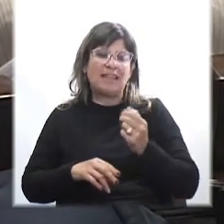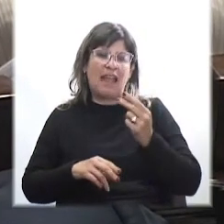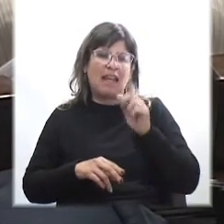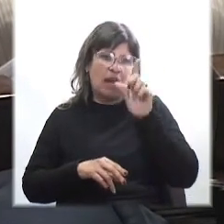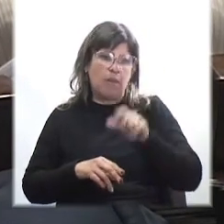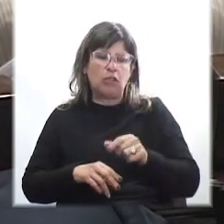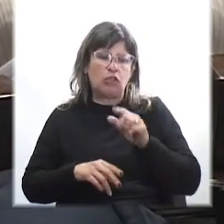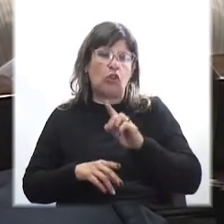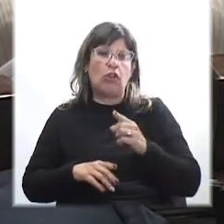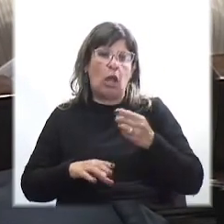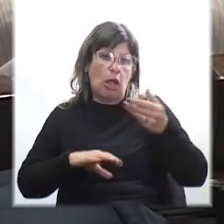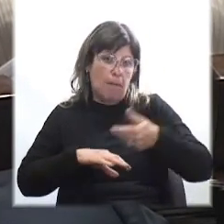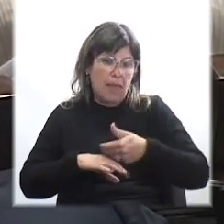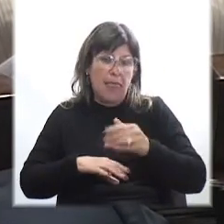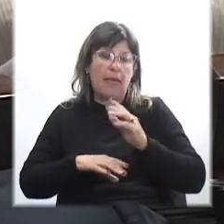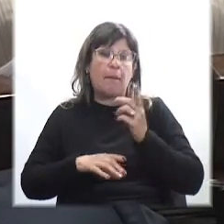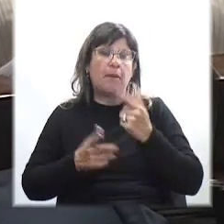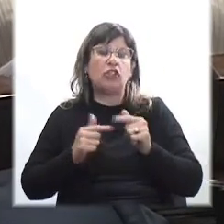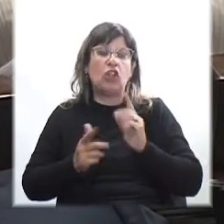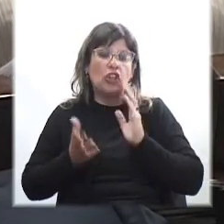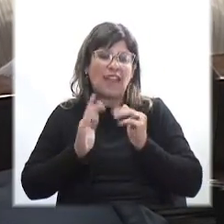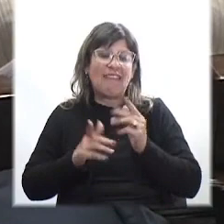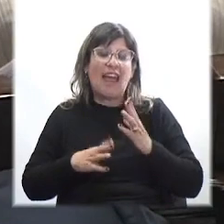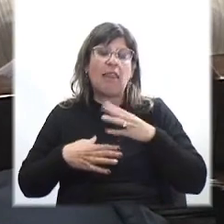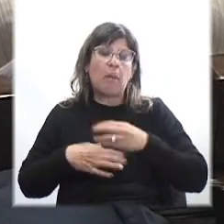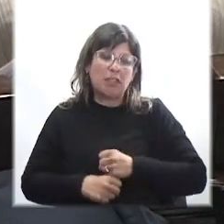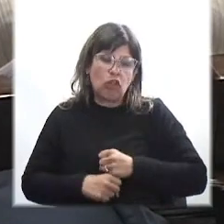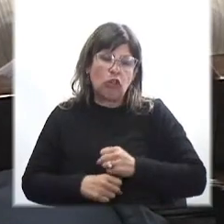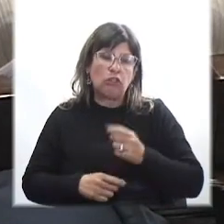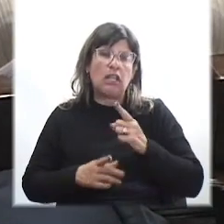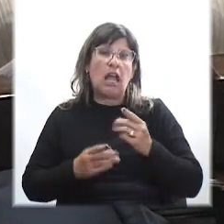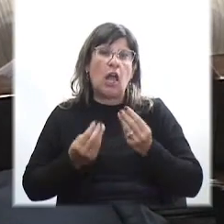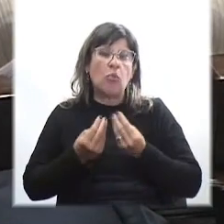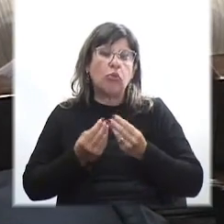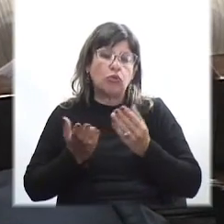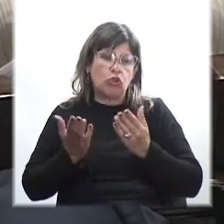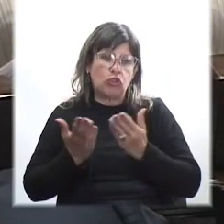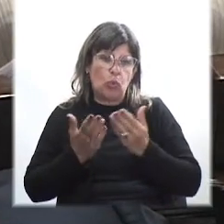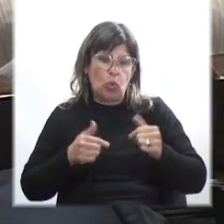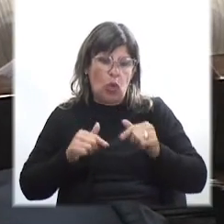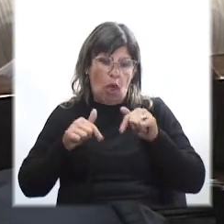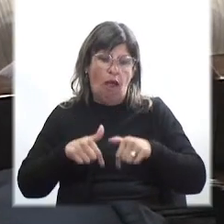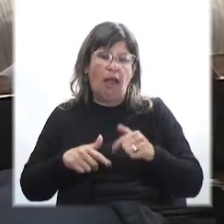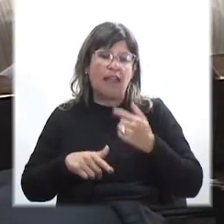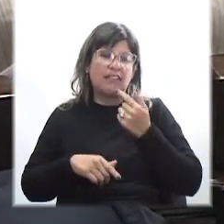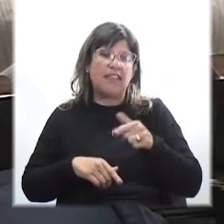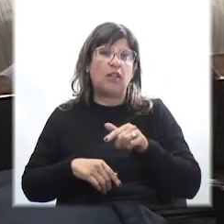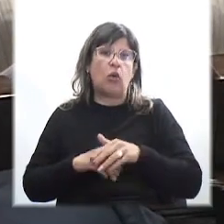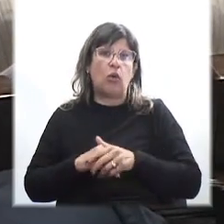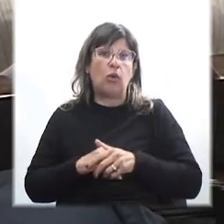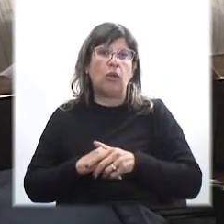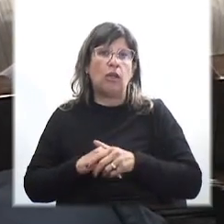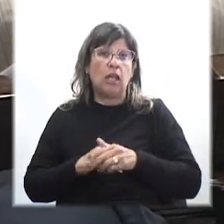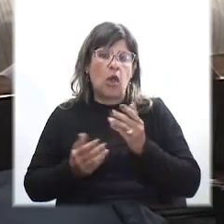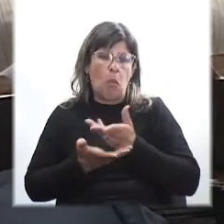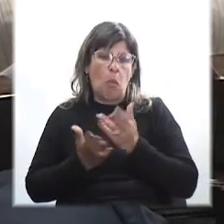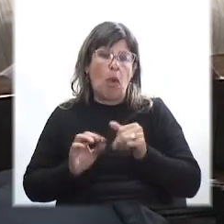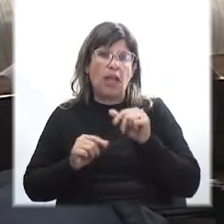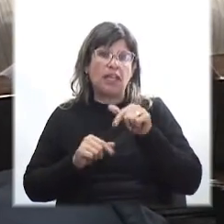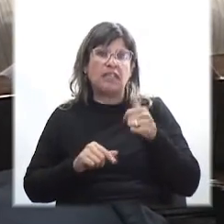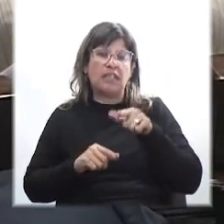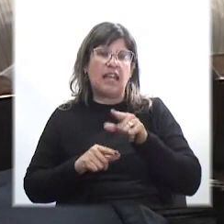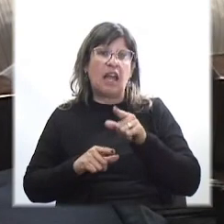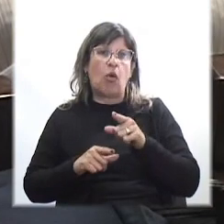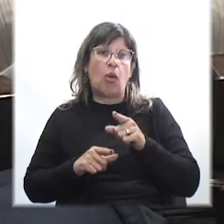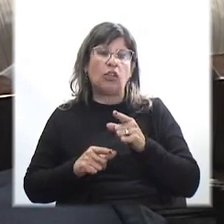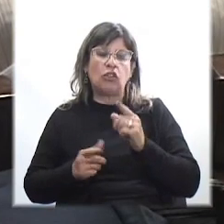lo pida, sino tratarle la depresión. Hay numerosos estudios, como acá también se dijo, señor presidente, que muestran que cuando se